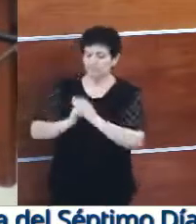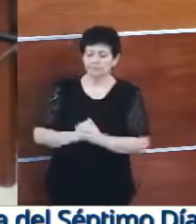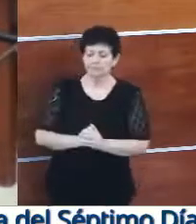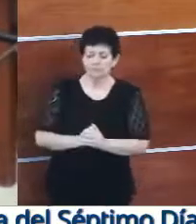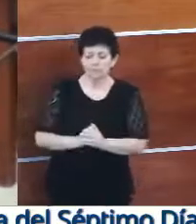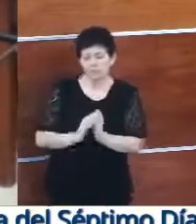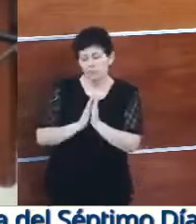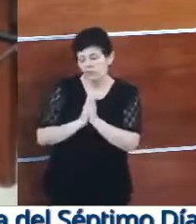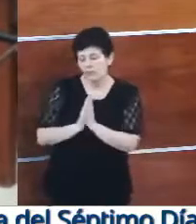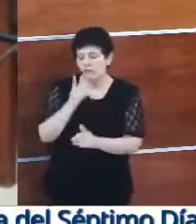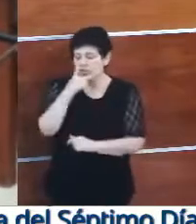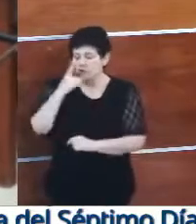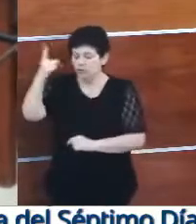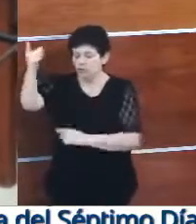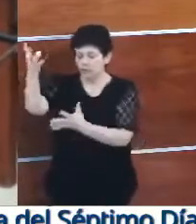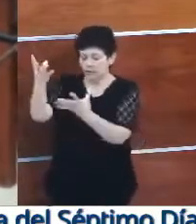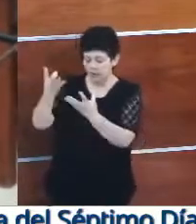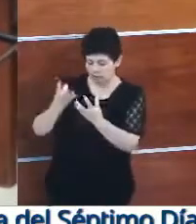Ayúdanos, Padre,